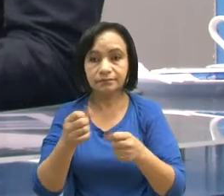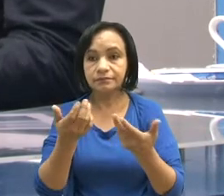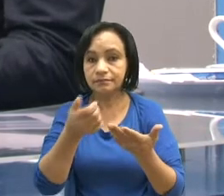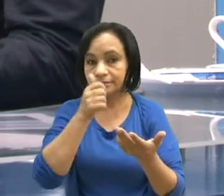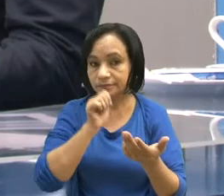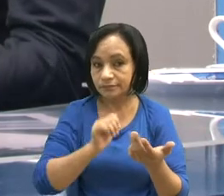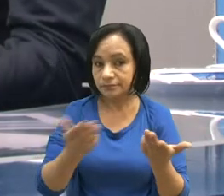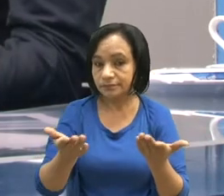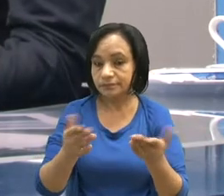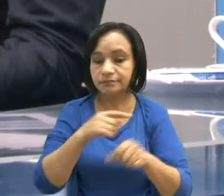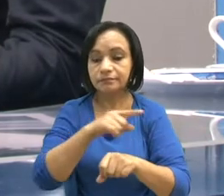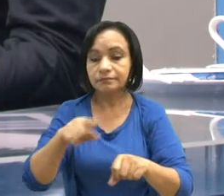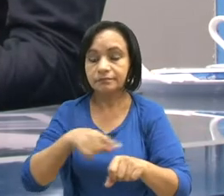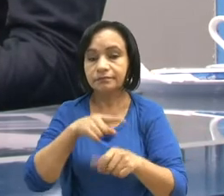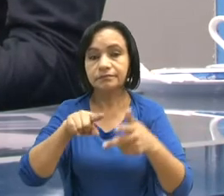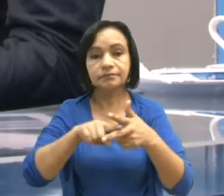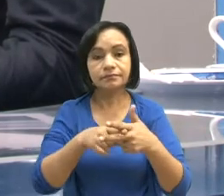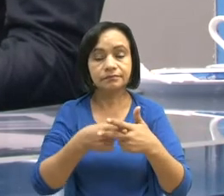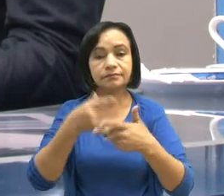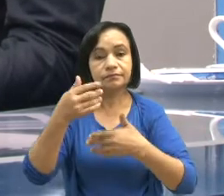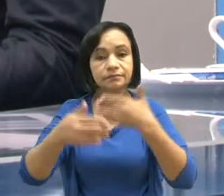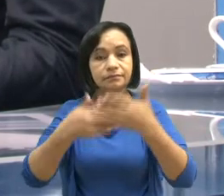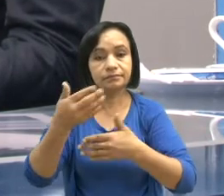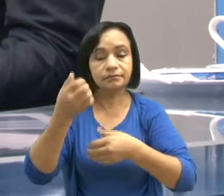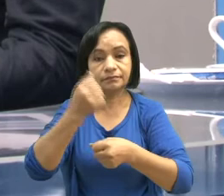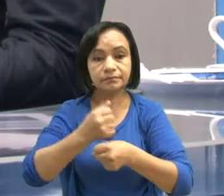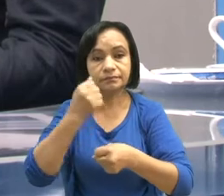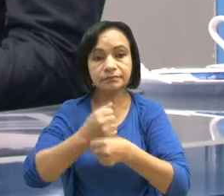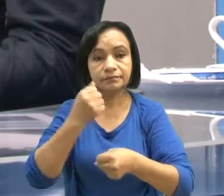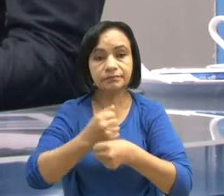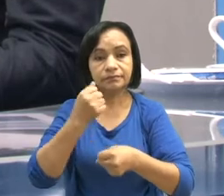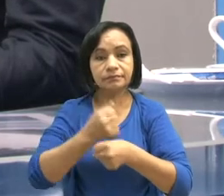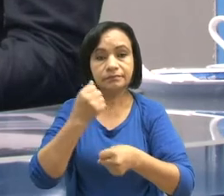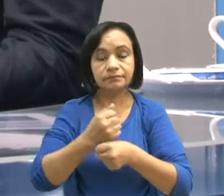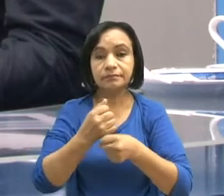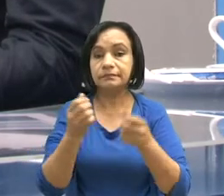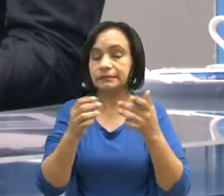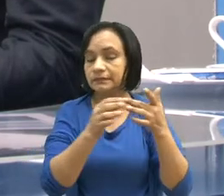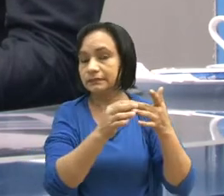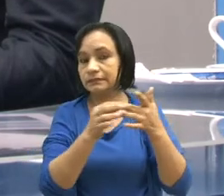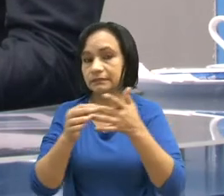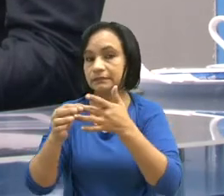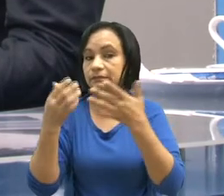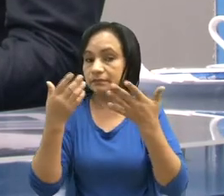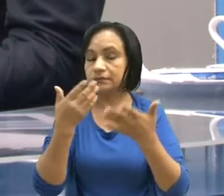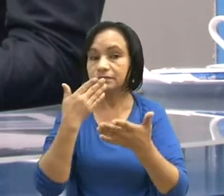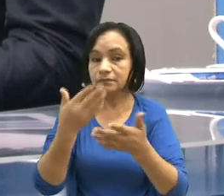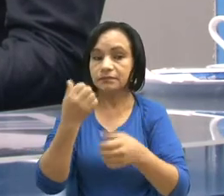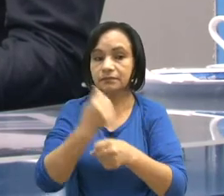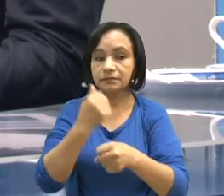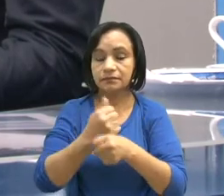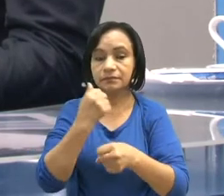de abastecimiento tenías? A partir de ahí es que hemos iniciado un trabajo monumental, decía yo, ¿no? En